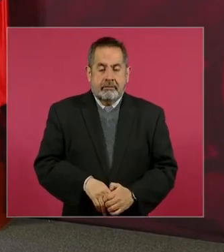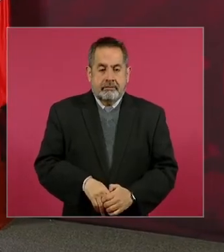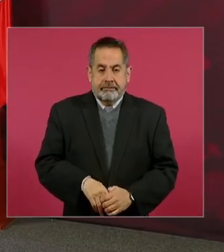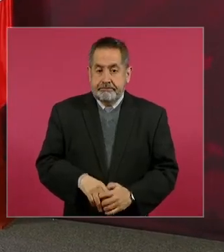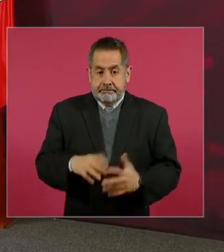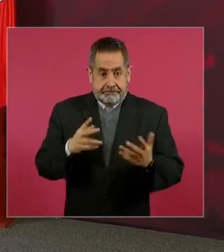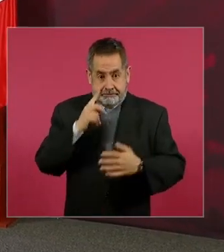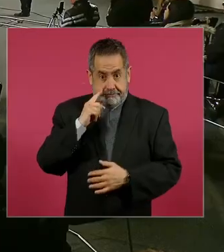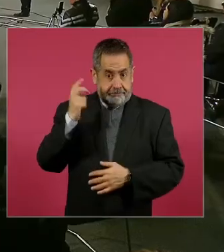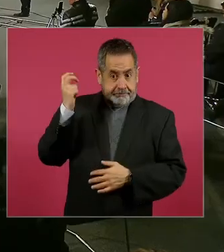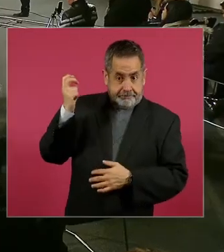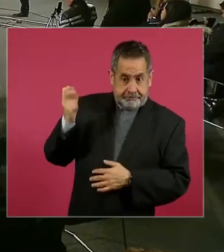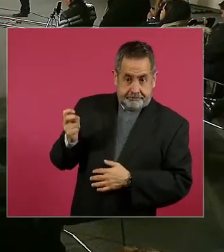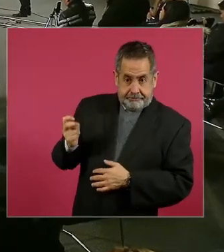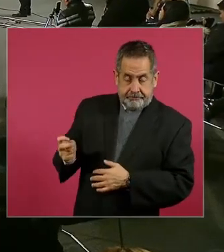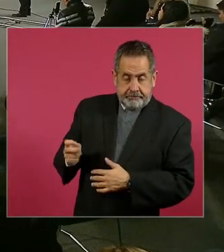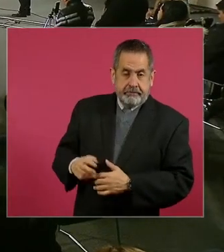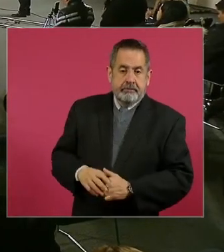entonces así vamos.